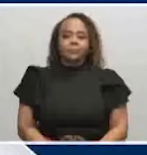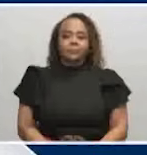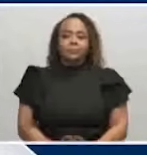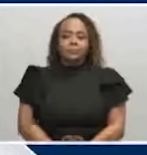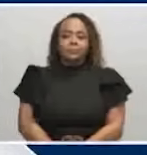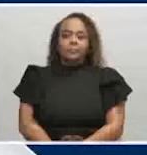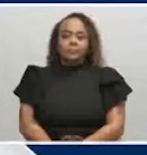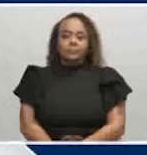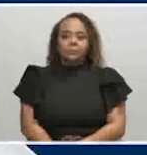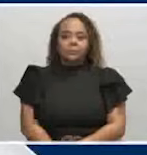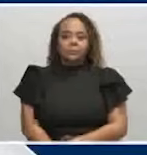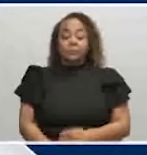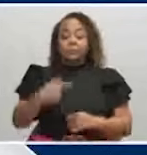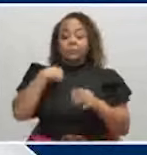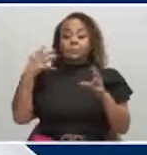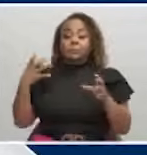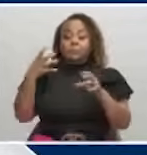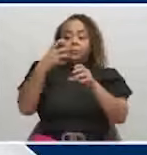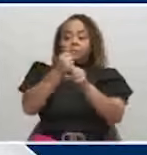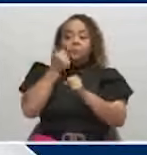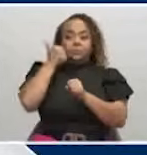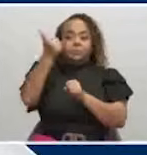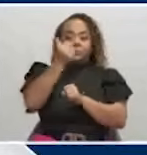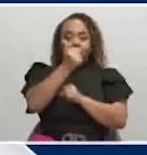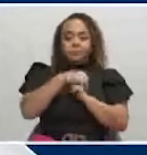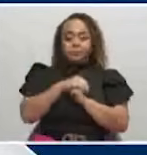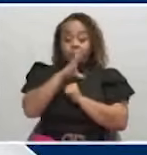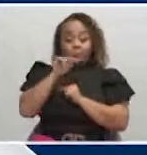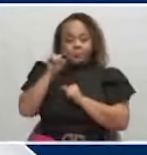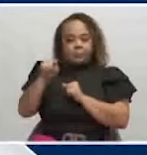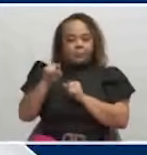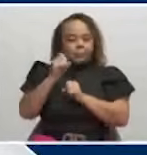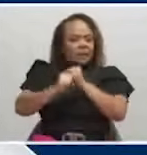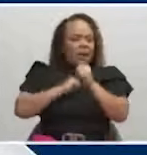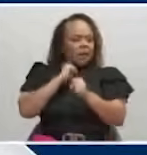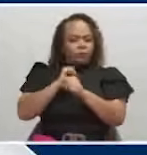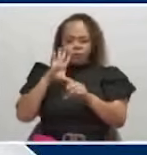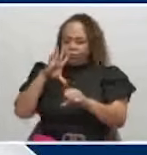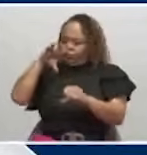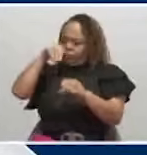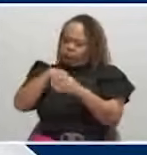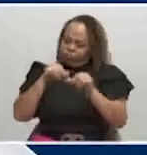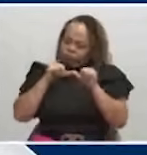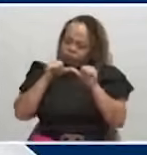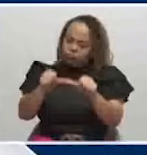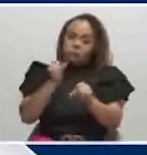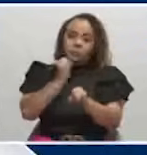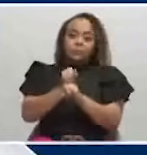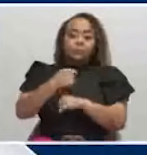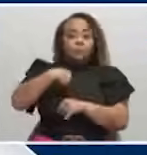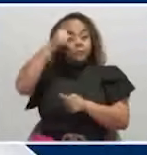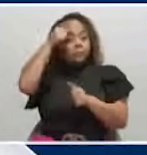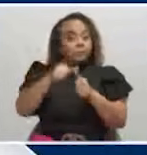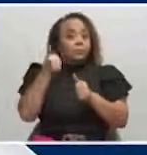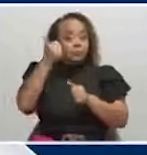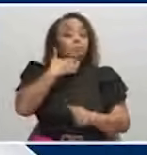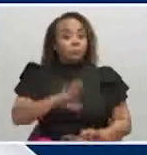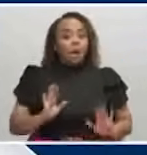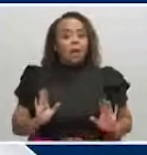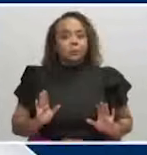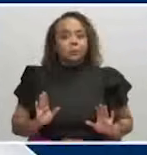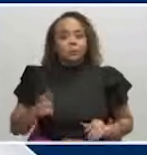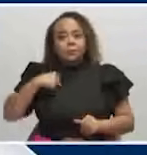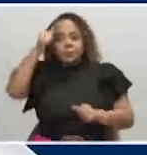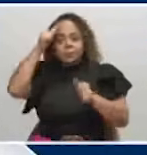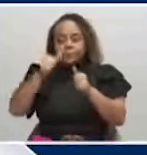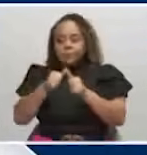Yo hago un repaso de la liga, Carlos, y usted que formó tantos años parte de la institución, y yo recuerdo ligas malas, o sea, yo recuerdo